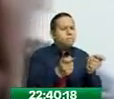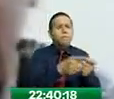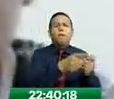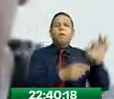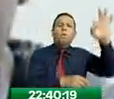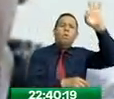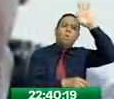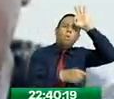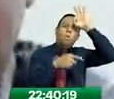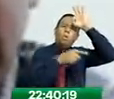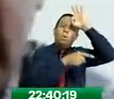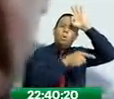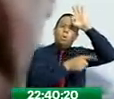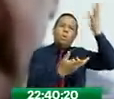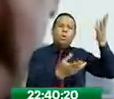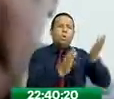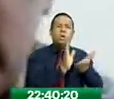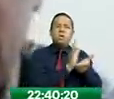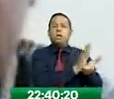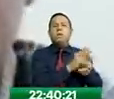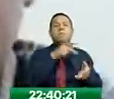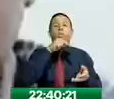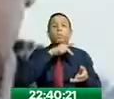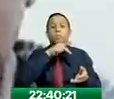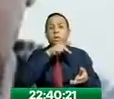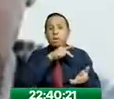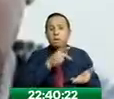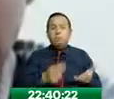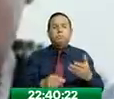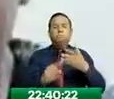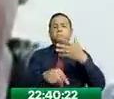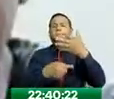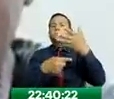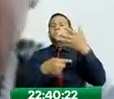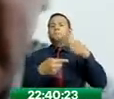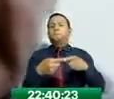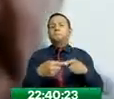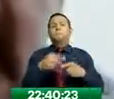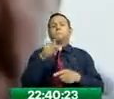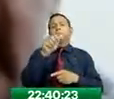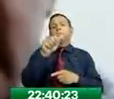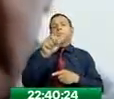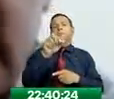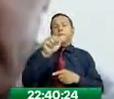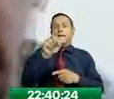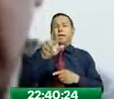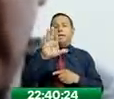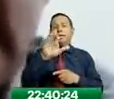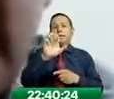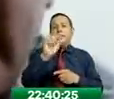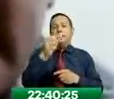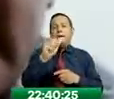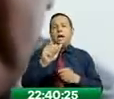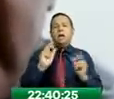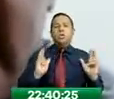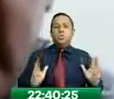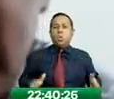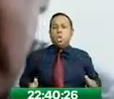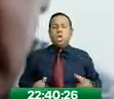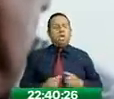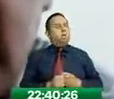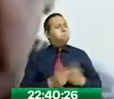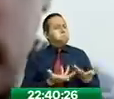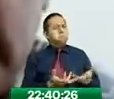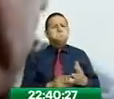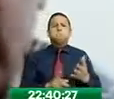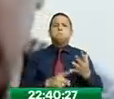Hospital del IES de Puerto Viejo, la asambleísta Karina Arquiaga, en Chone, el asambleísta Quijije,